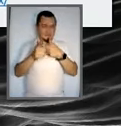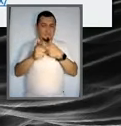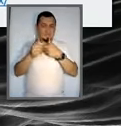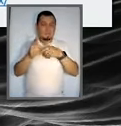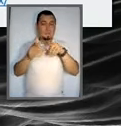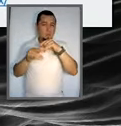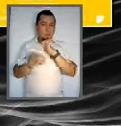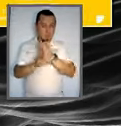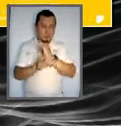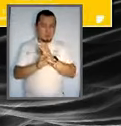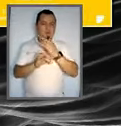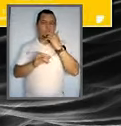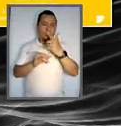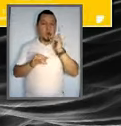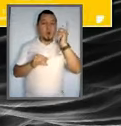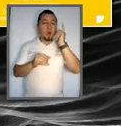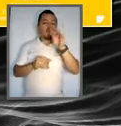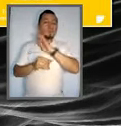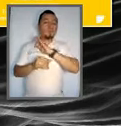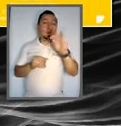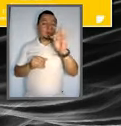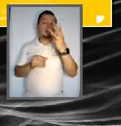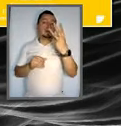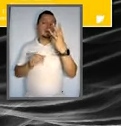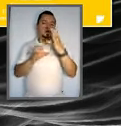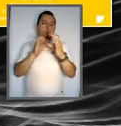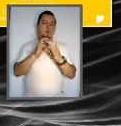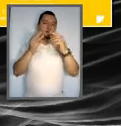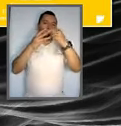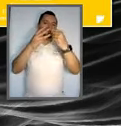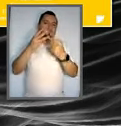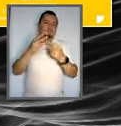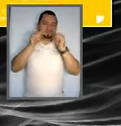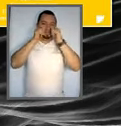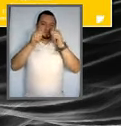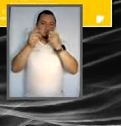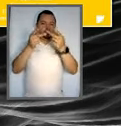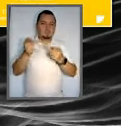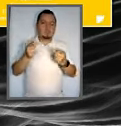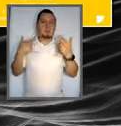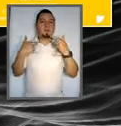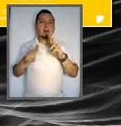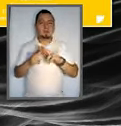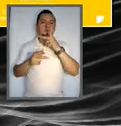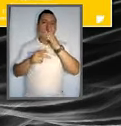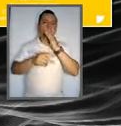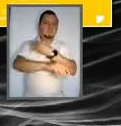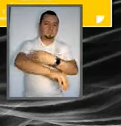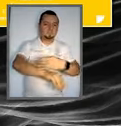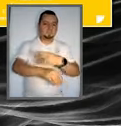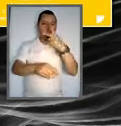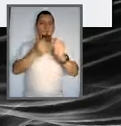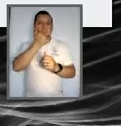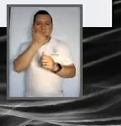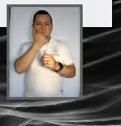visitar la plataforma por su versatilidad. Tiene 3 grandes apartados que atienden tanto a los maestros, a los padres de familia y a